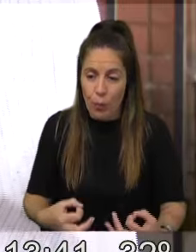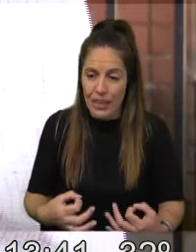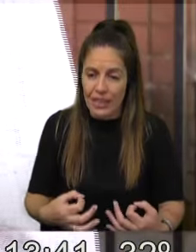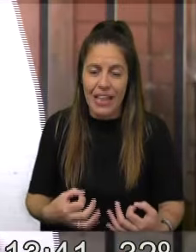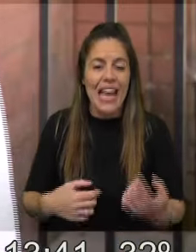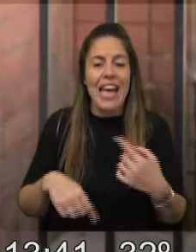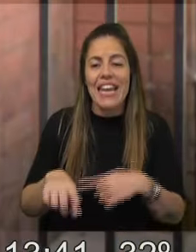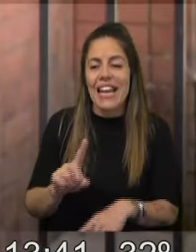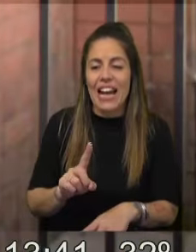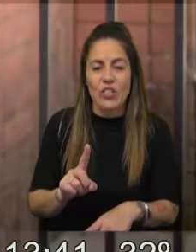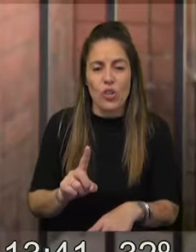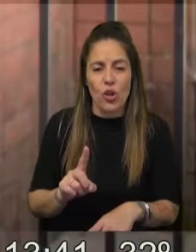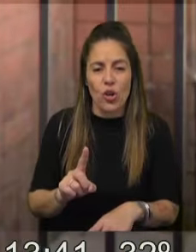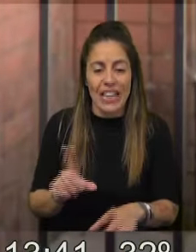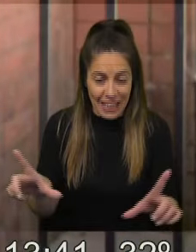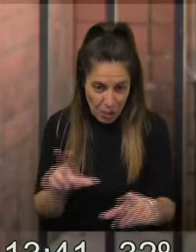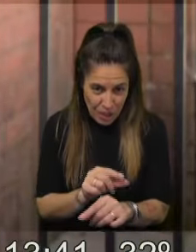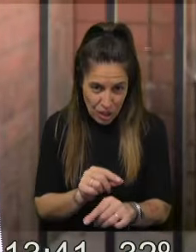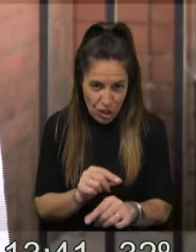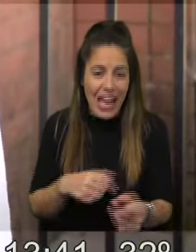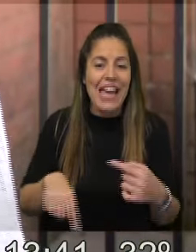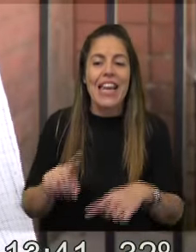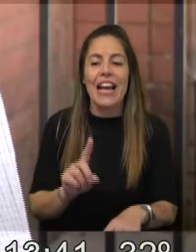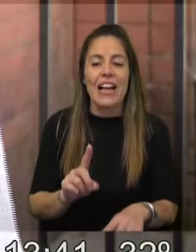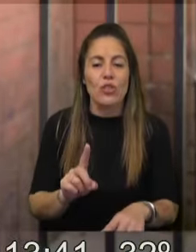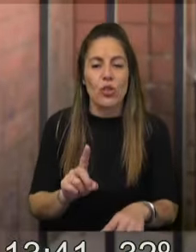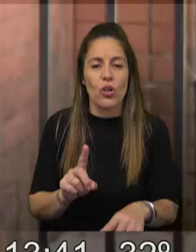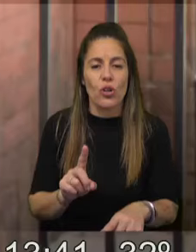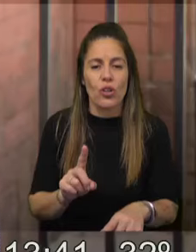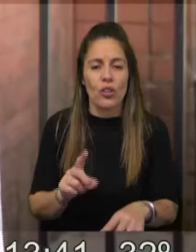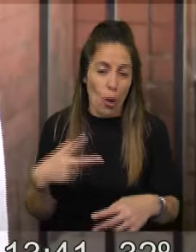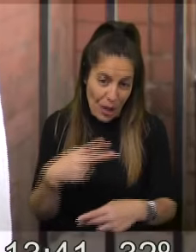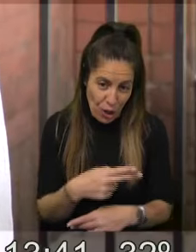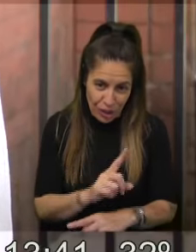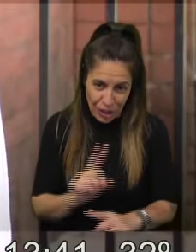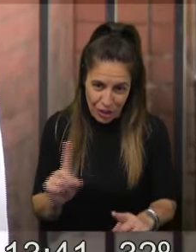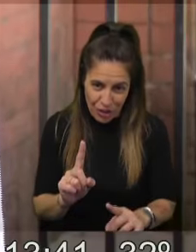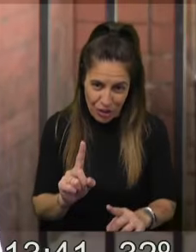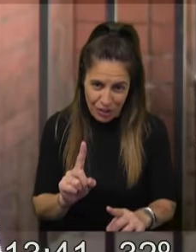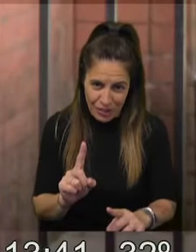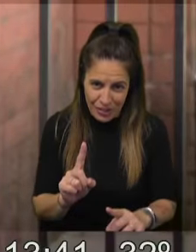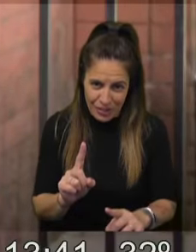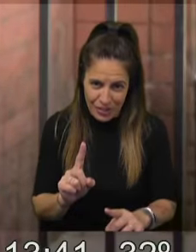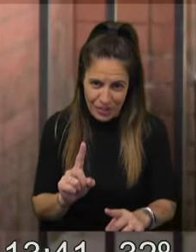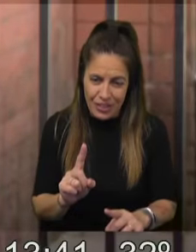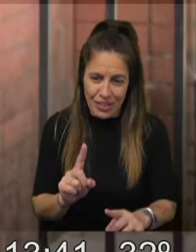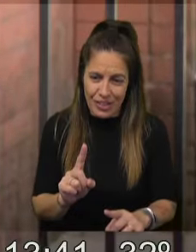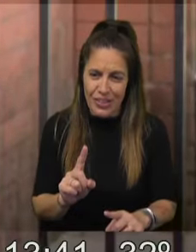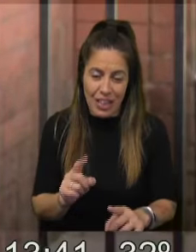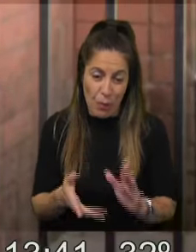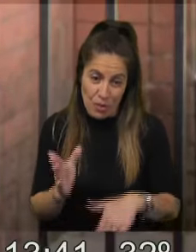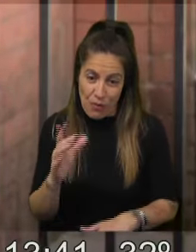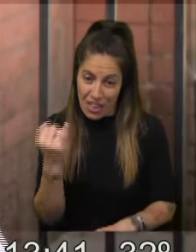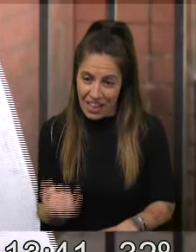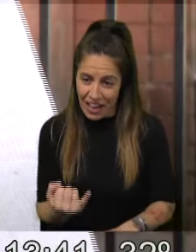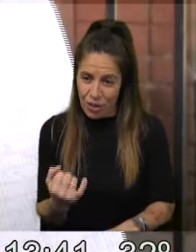el caso de... Y termino. En el caso de, no me cortes como se me fue Delgado, que se me fue